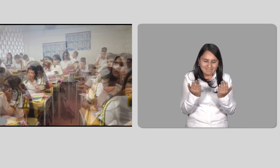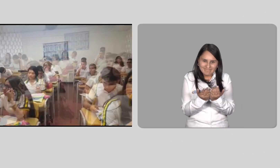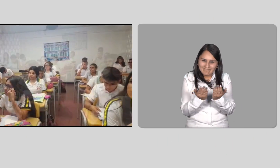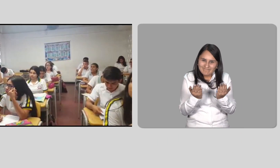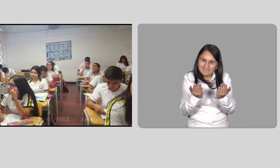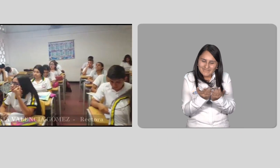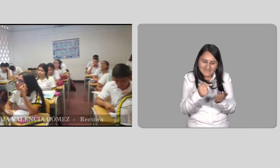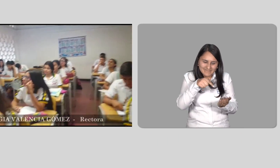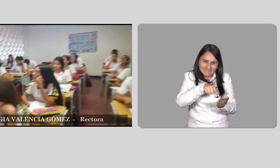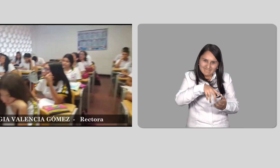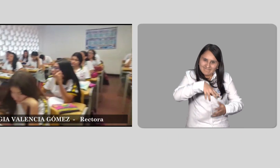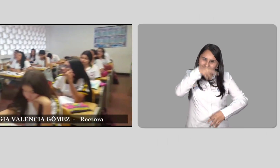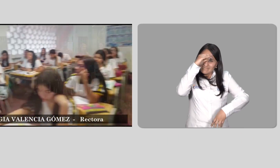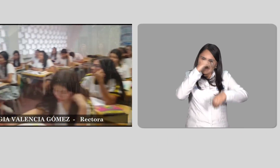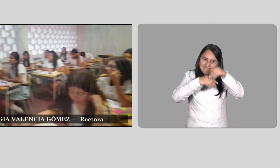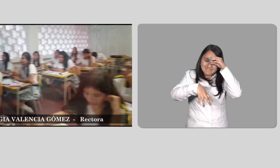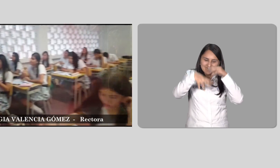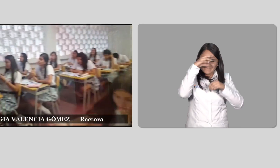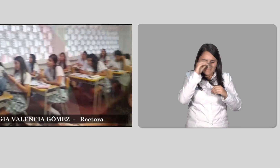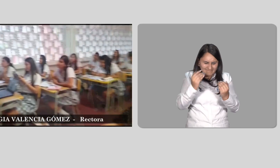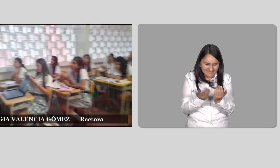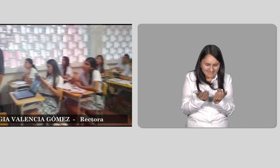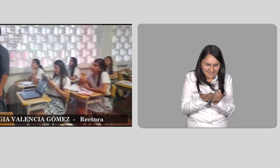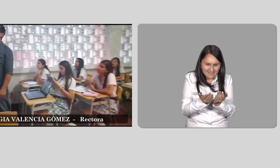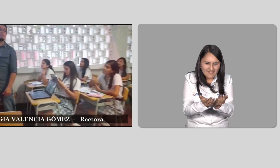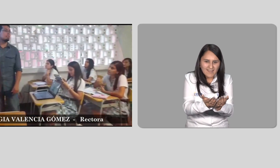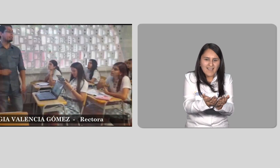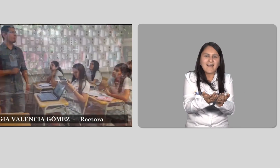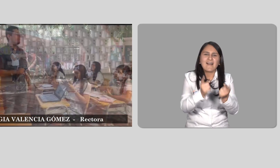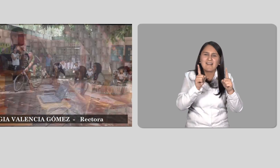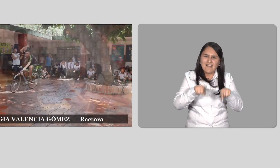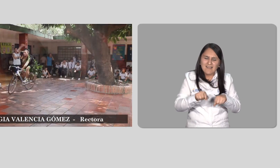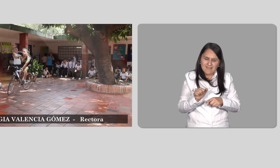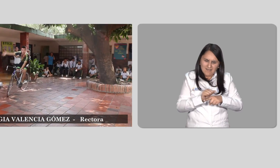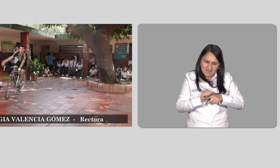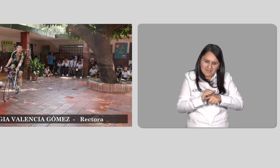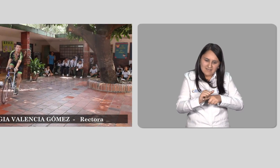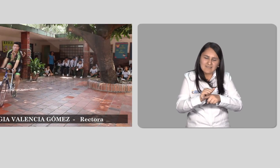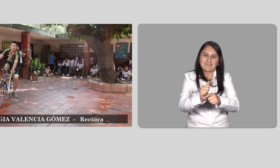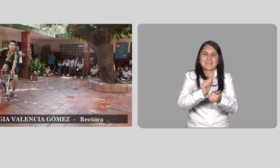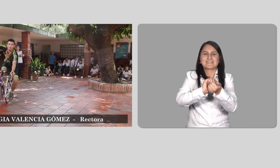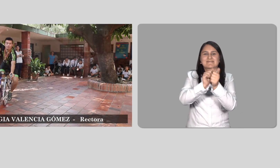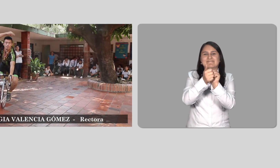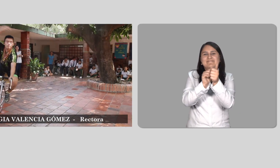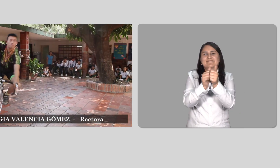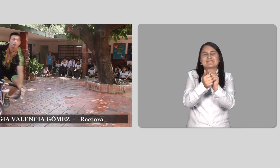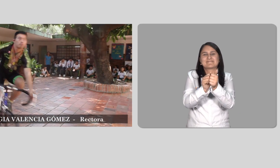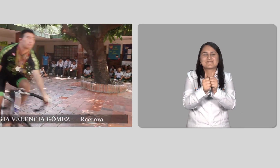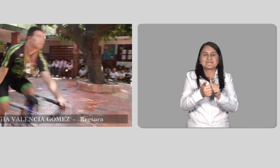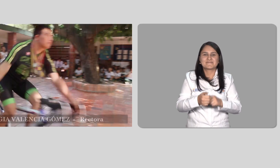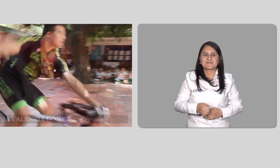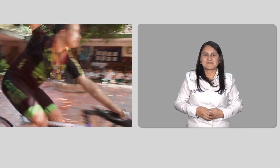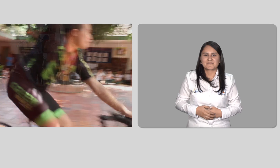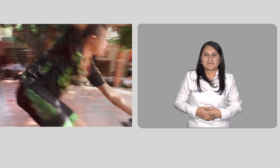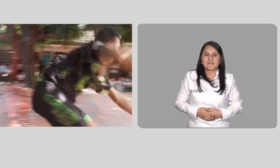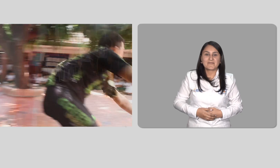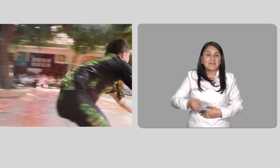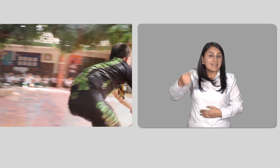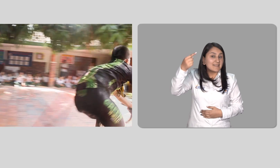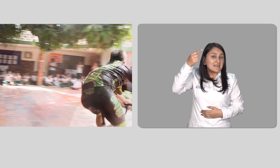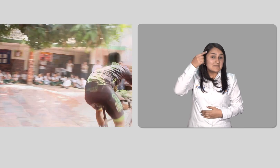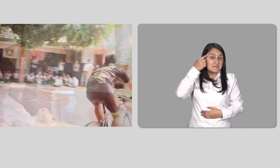Estudiar, estudiar, estudiar Practicar el deporte también